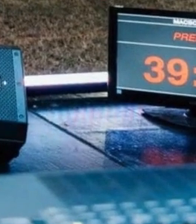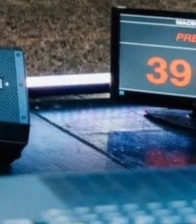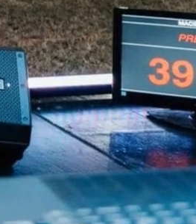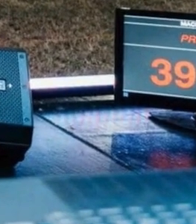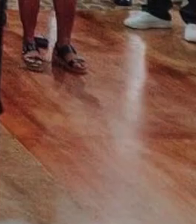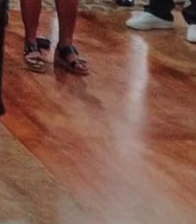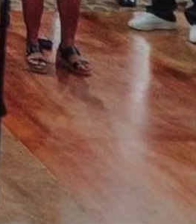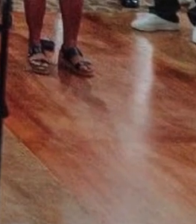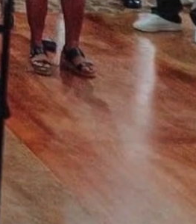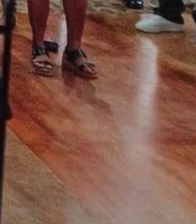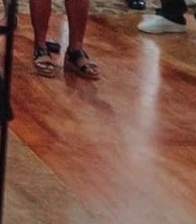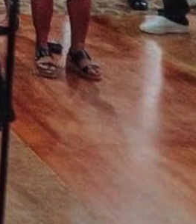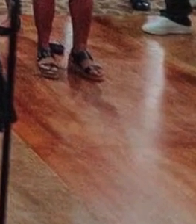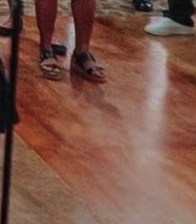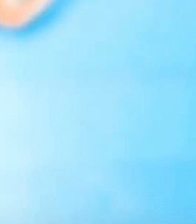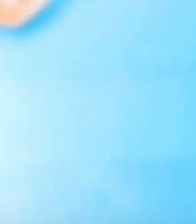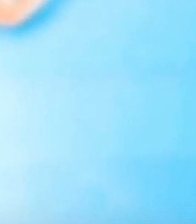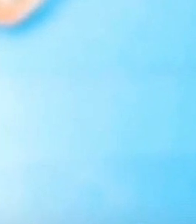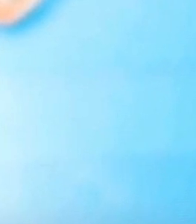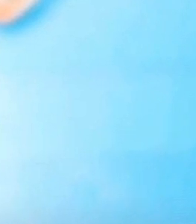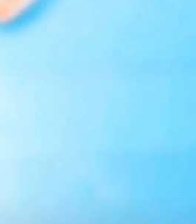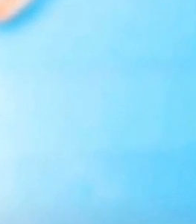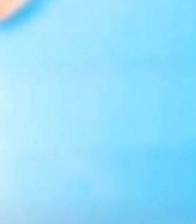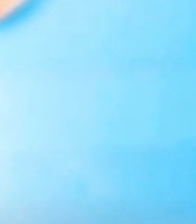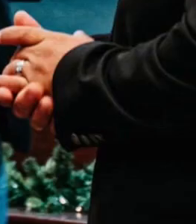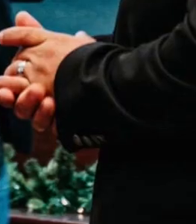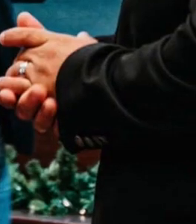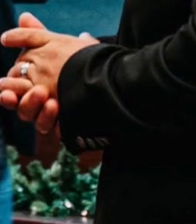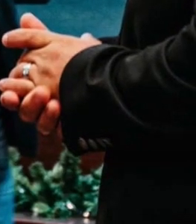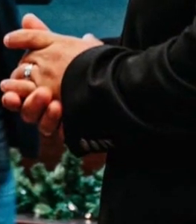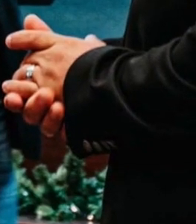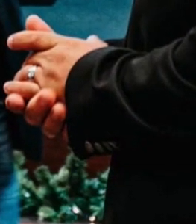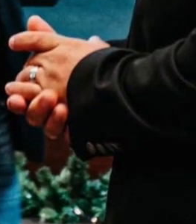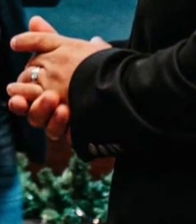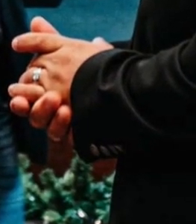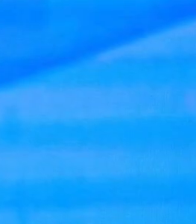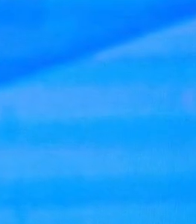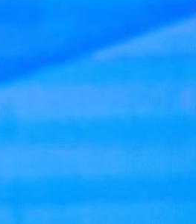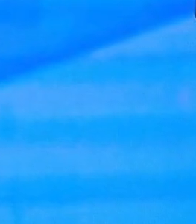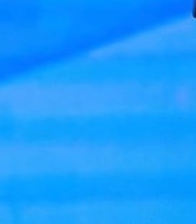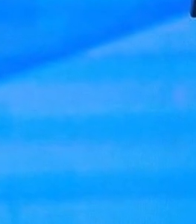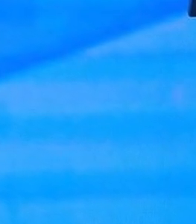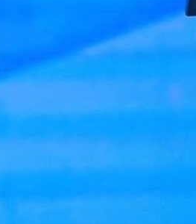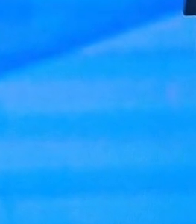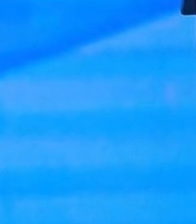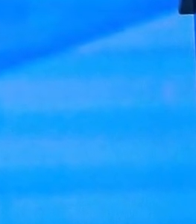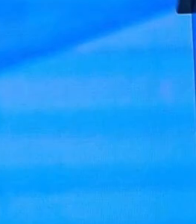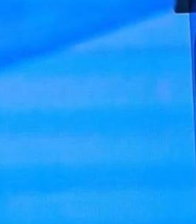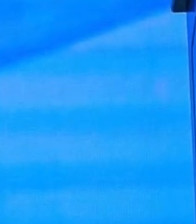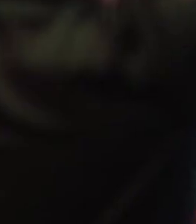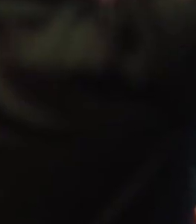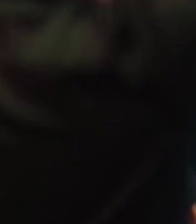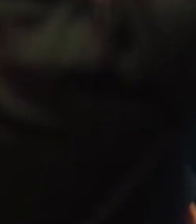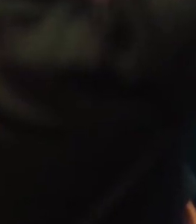reconocido internacionalmente como un instrumento de Dios para la formación de líderes, capaces de mantenerse firmes en todas las